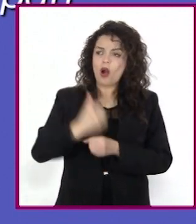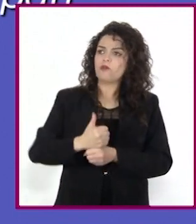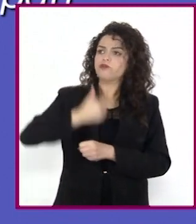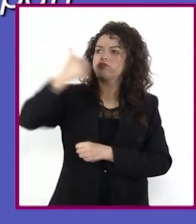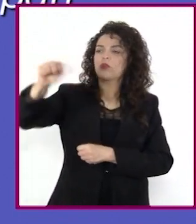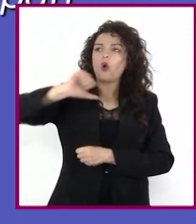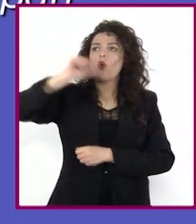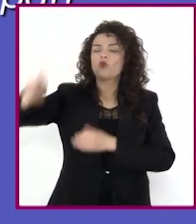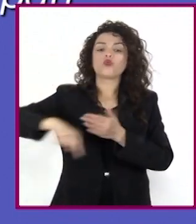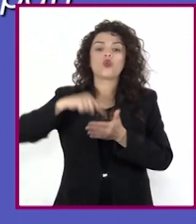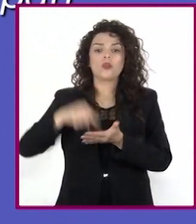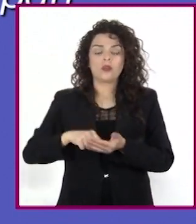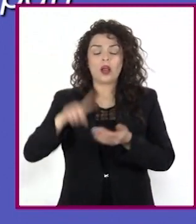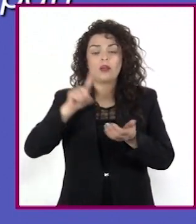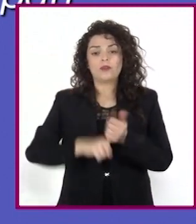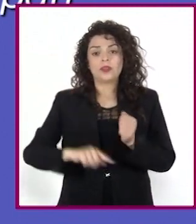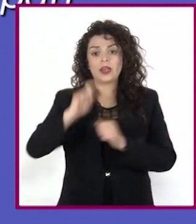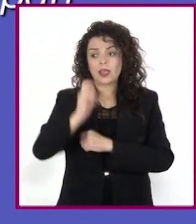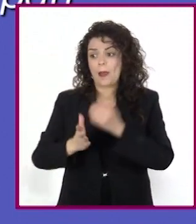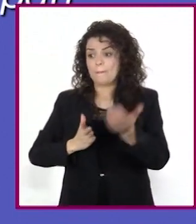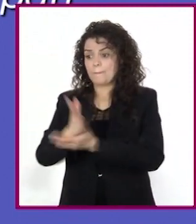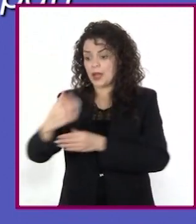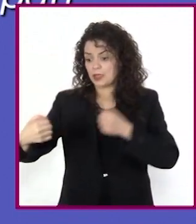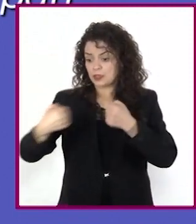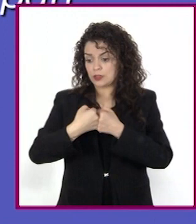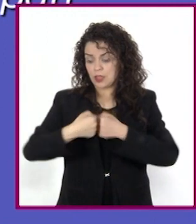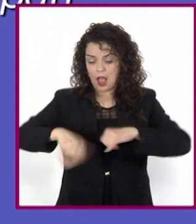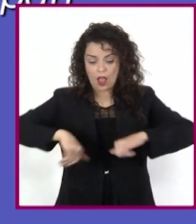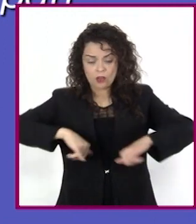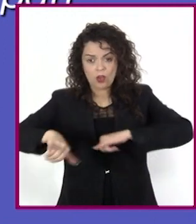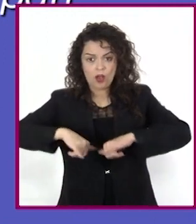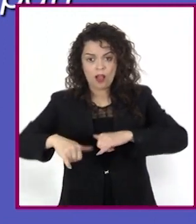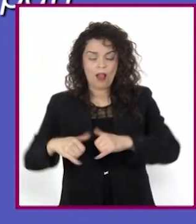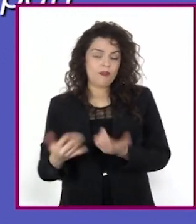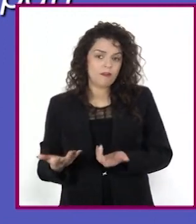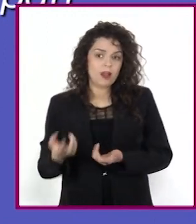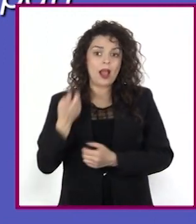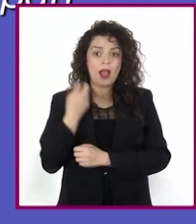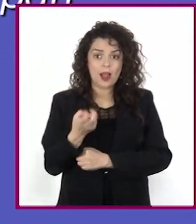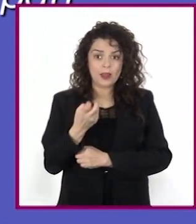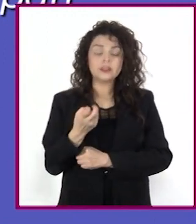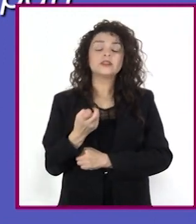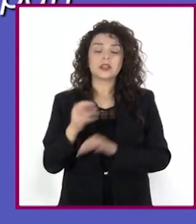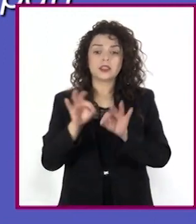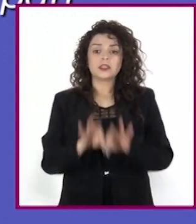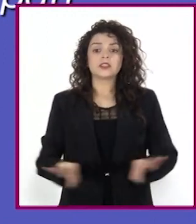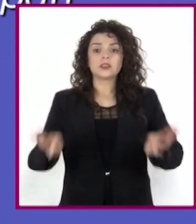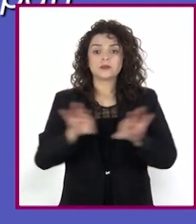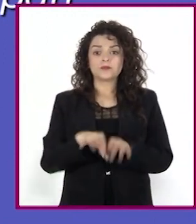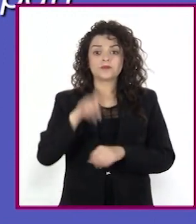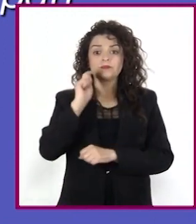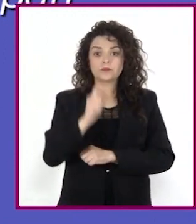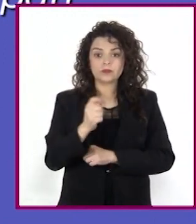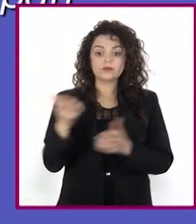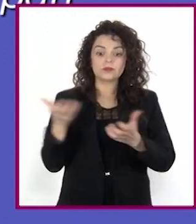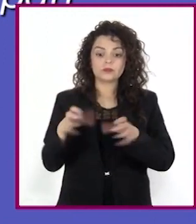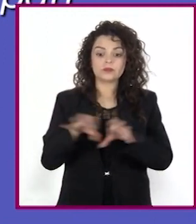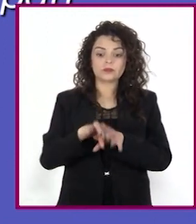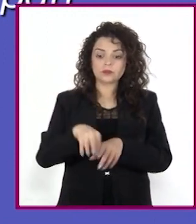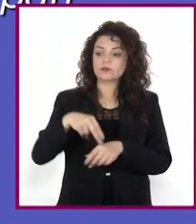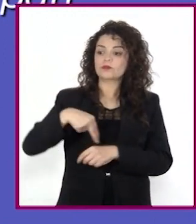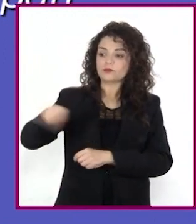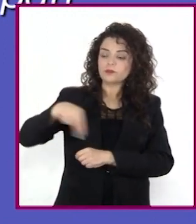e implica atravesar los límites de una división geográfica. Por lo tanto, es conveniente delimitar los desplazamientos que